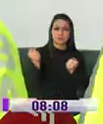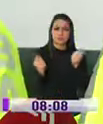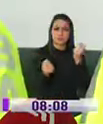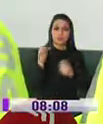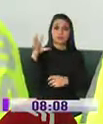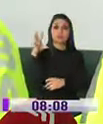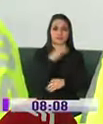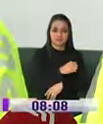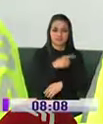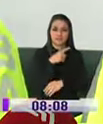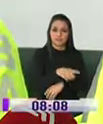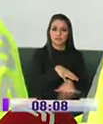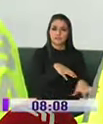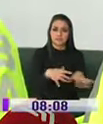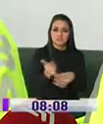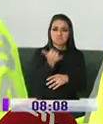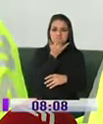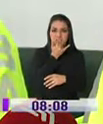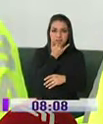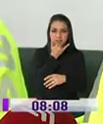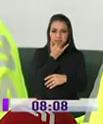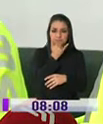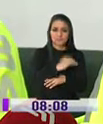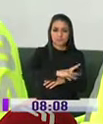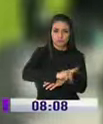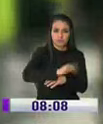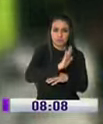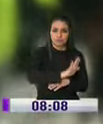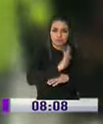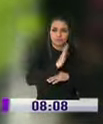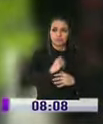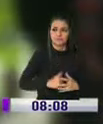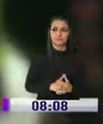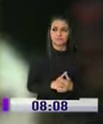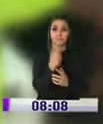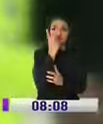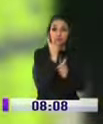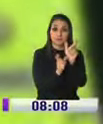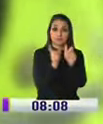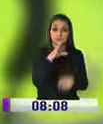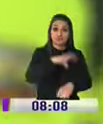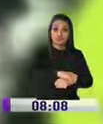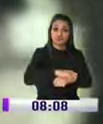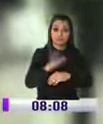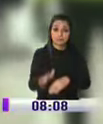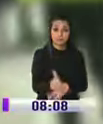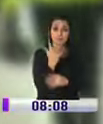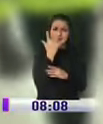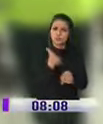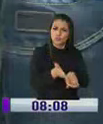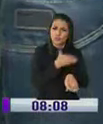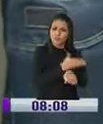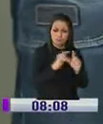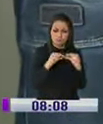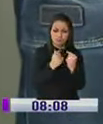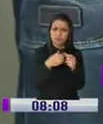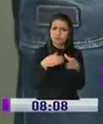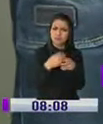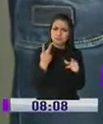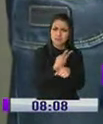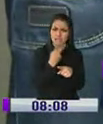actividad delictiva a la que estaban dedicados. De los 12 detenidos, 5 habrían sido miembros de otra banda desarticulada